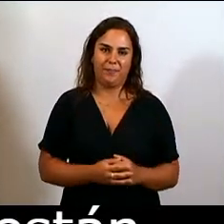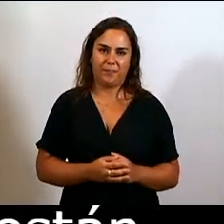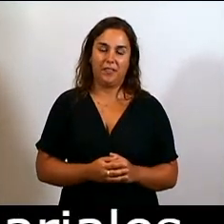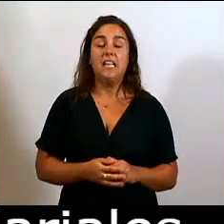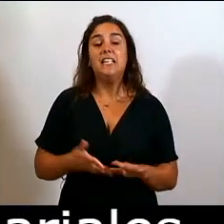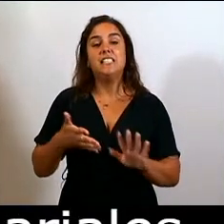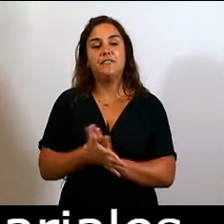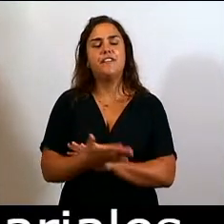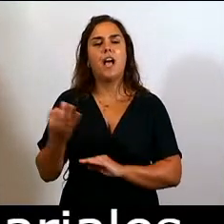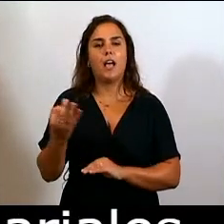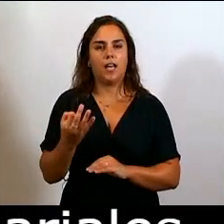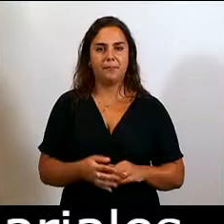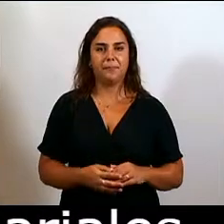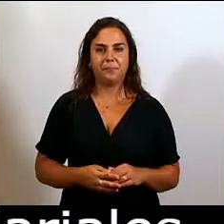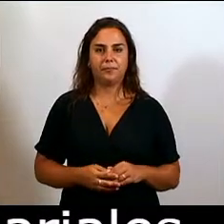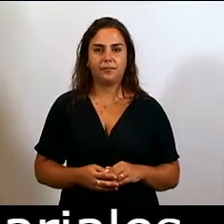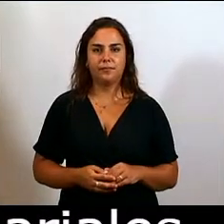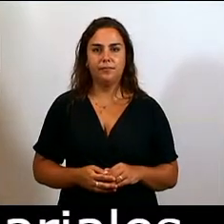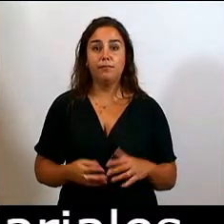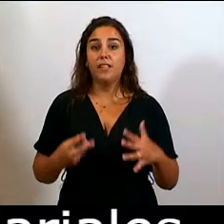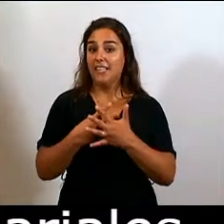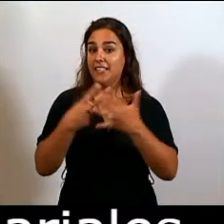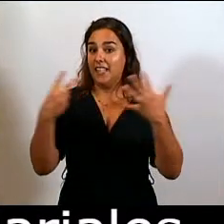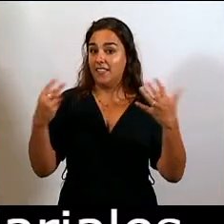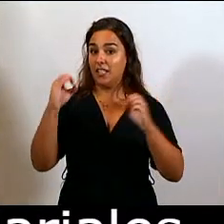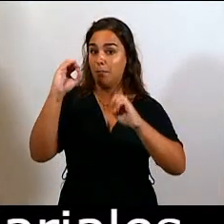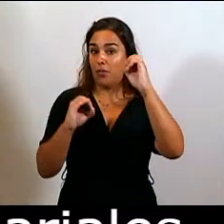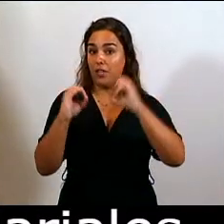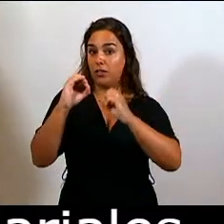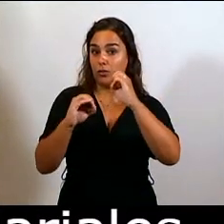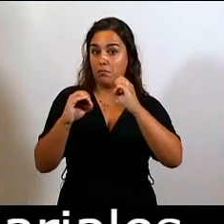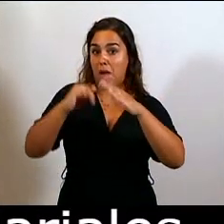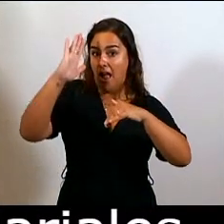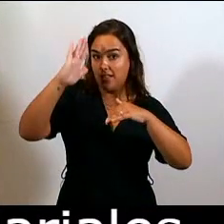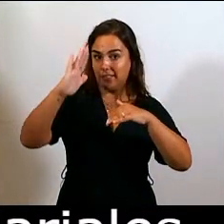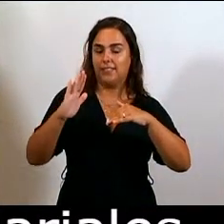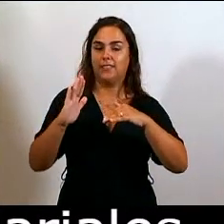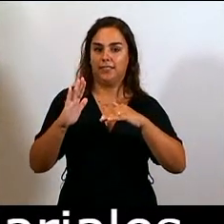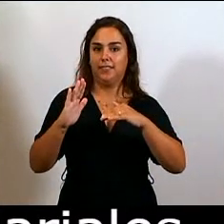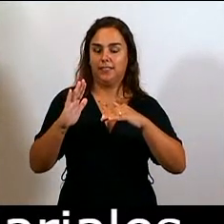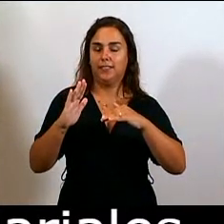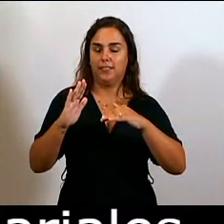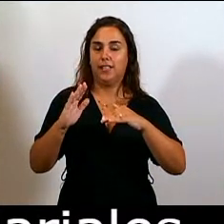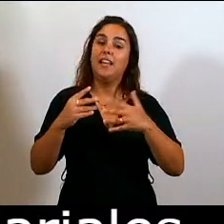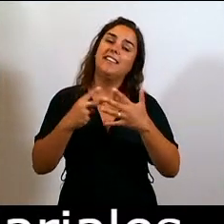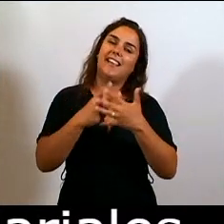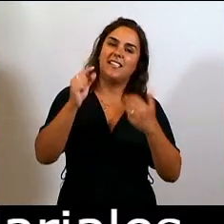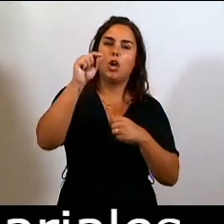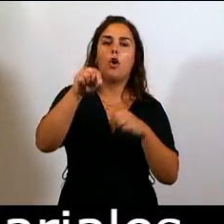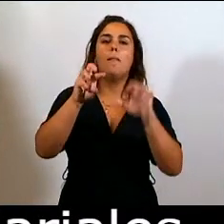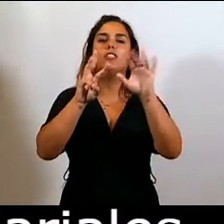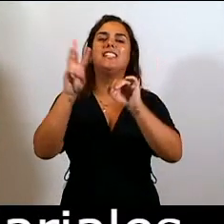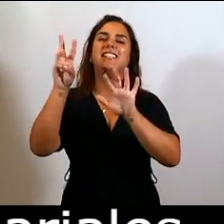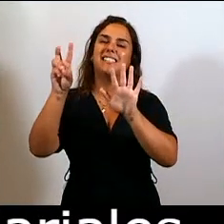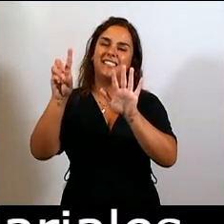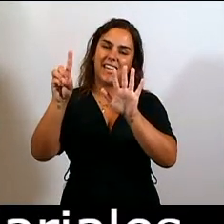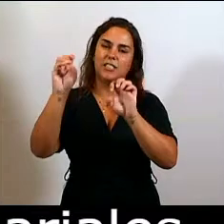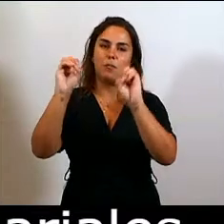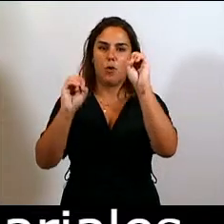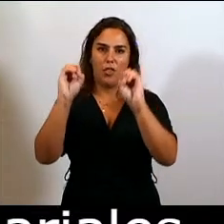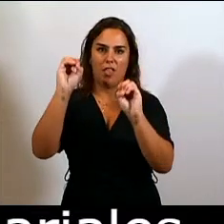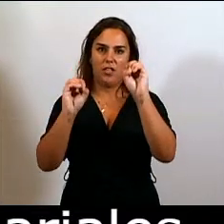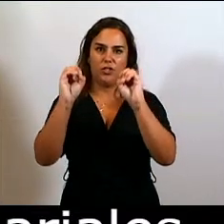un aumento del 17% en la dotación, 17,86% en la